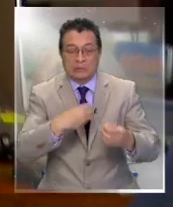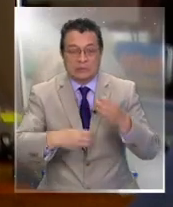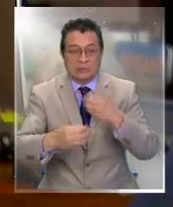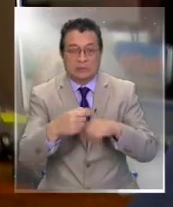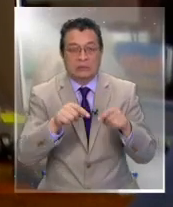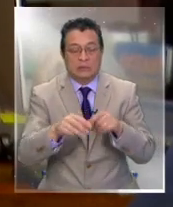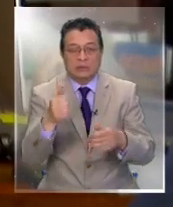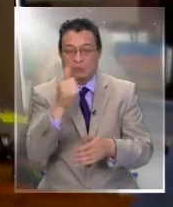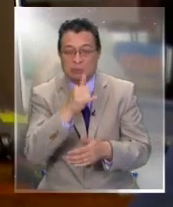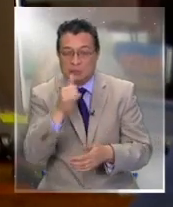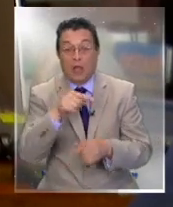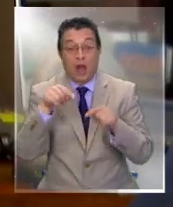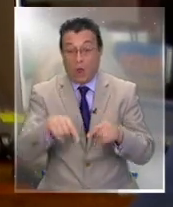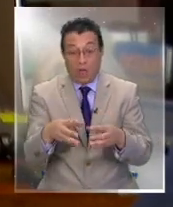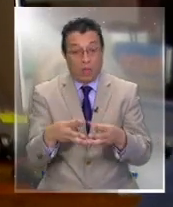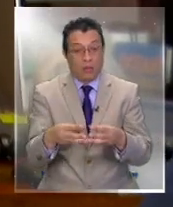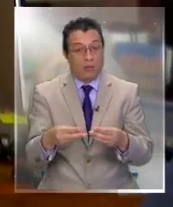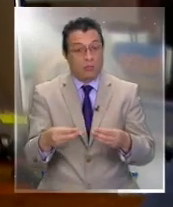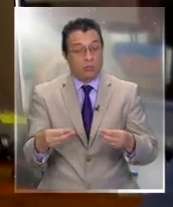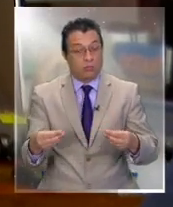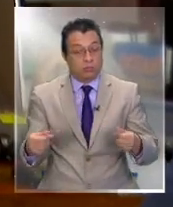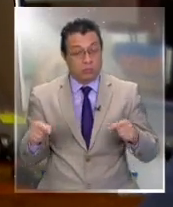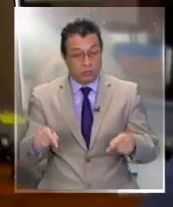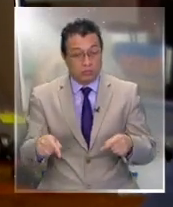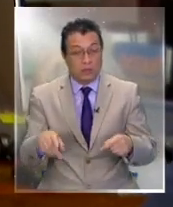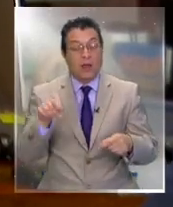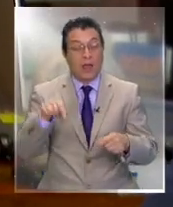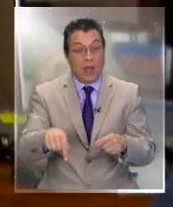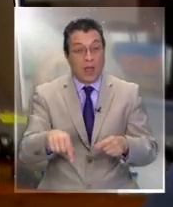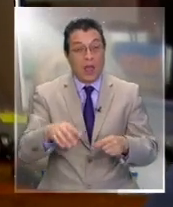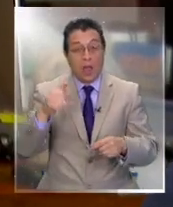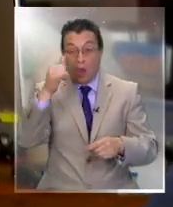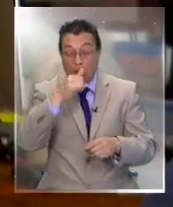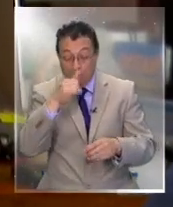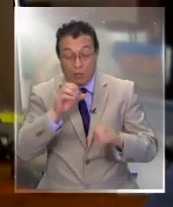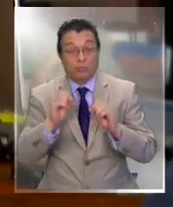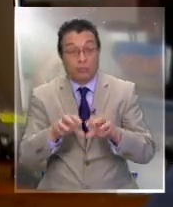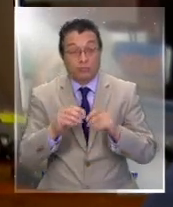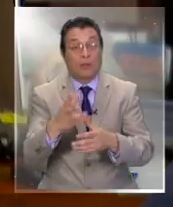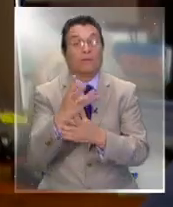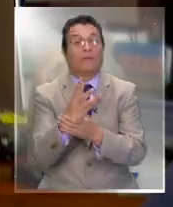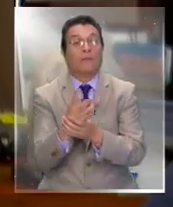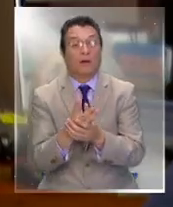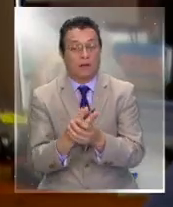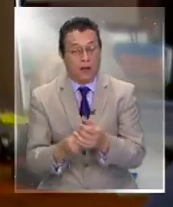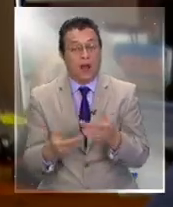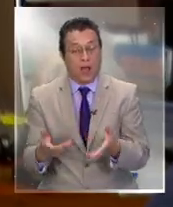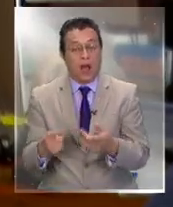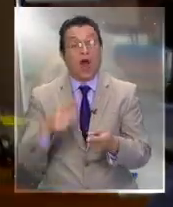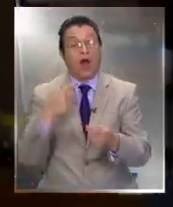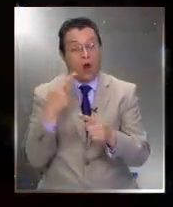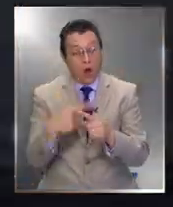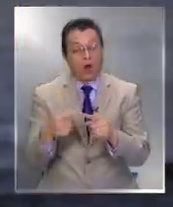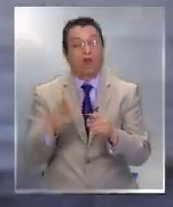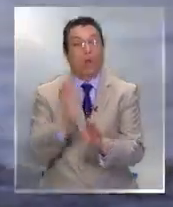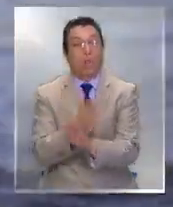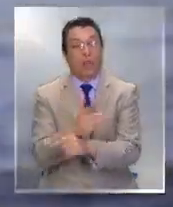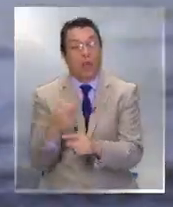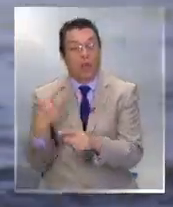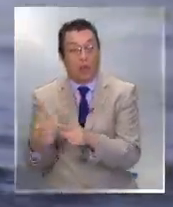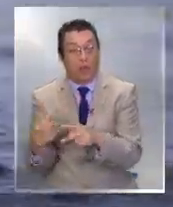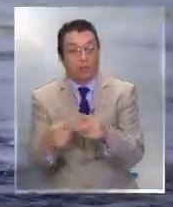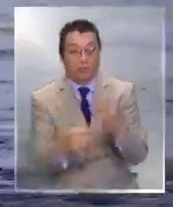esos gusanos casi están ausentes, lo cual nos dice que el depósito de esa materia orgánica se está agotando y aparecieron otras especies.